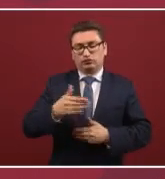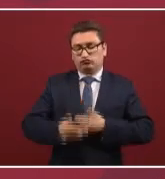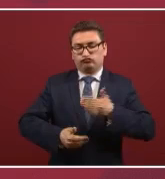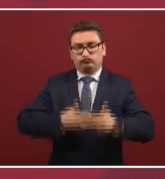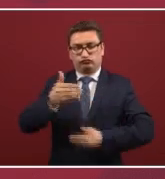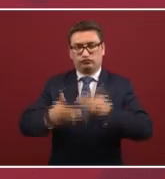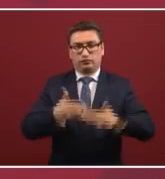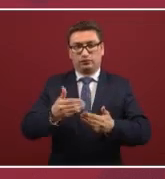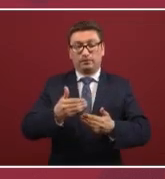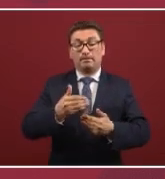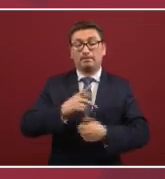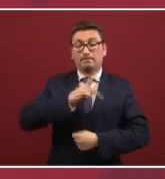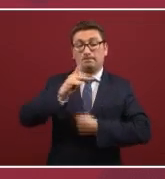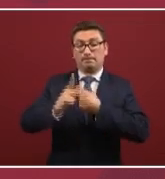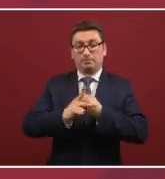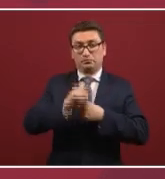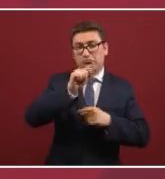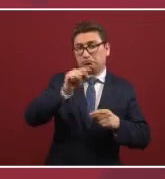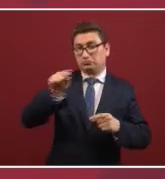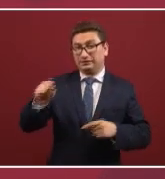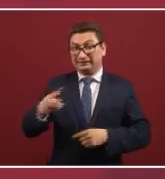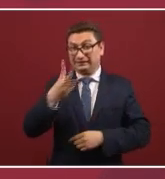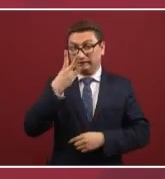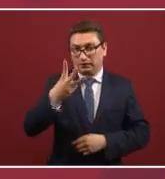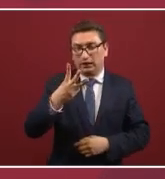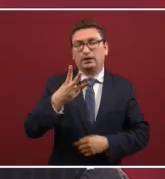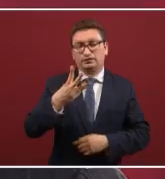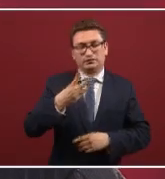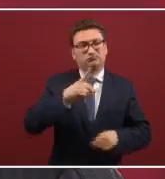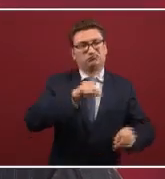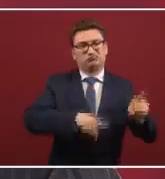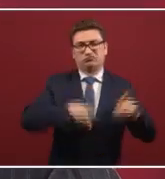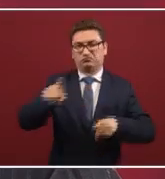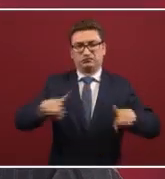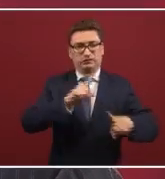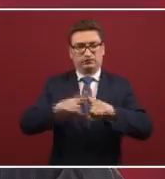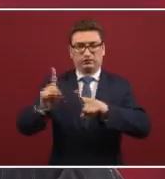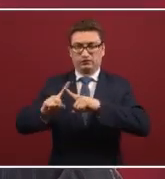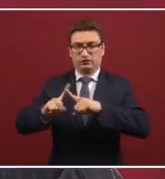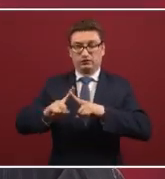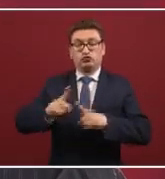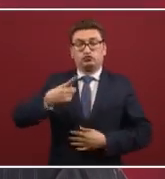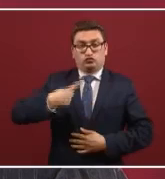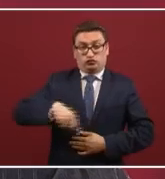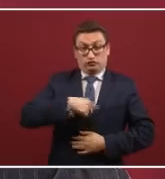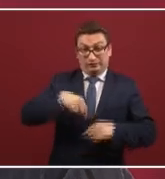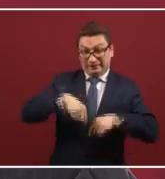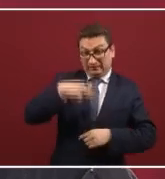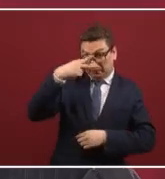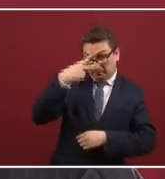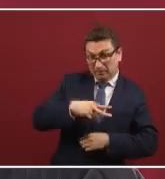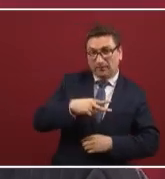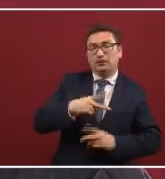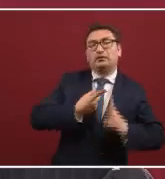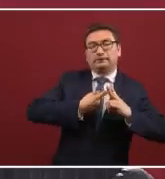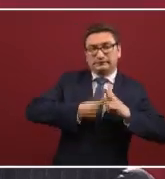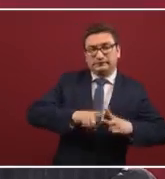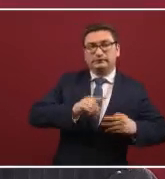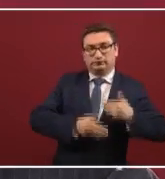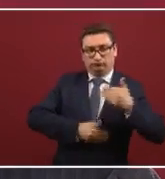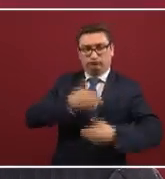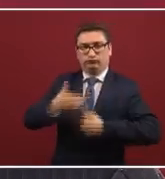Nosotros decidimos comenzar este proceso Hoy, desde luego, hay